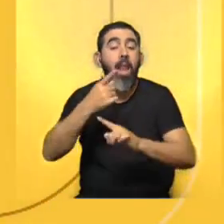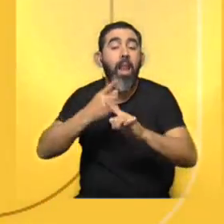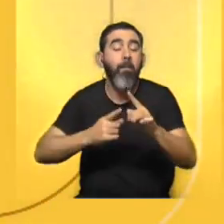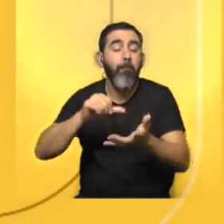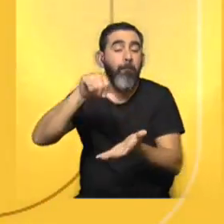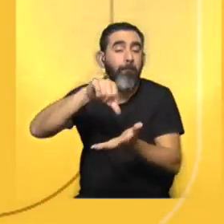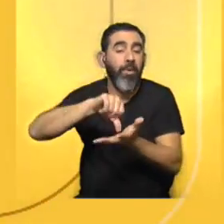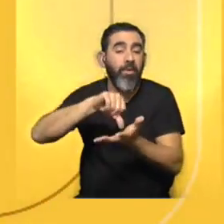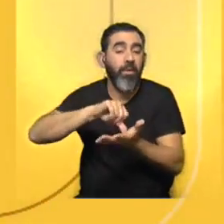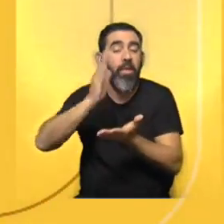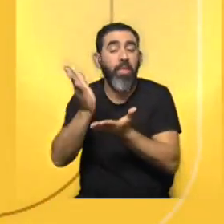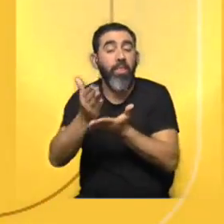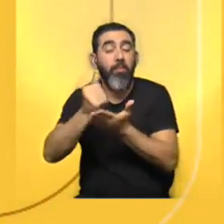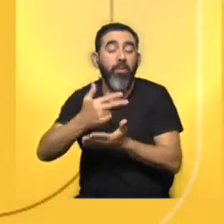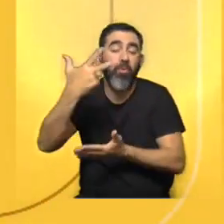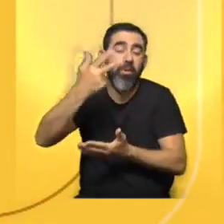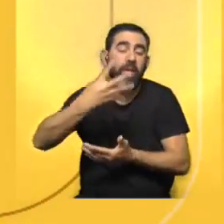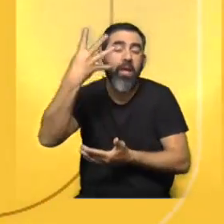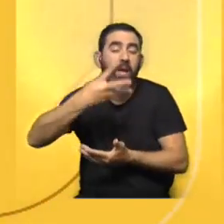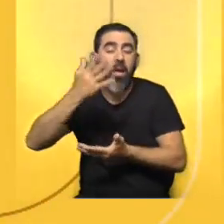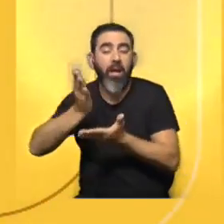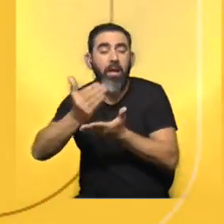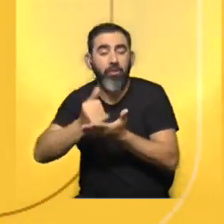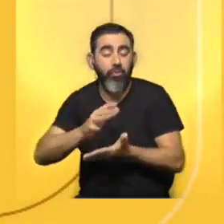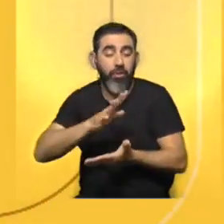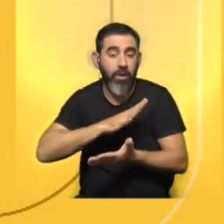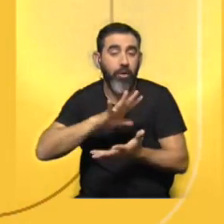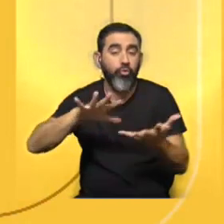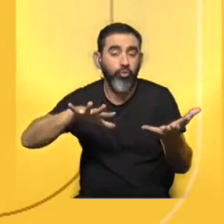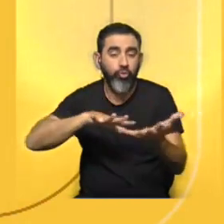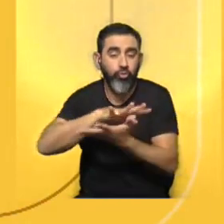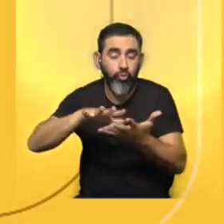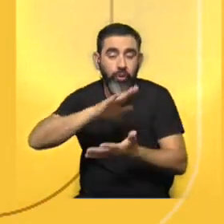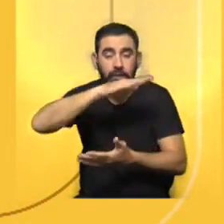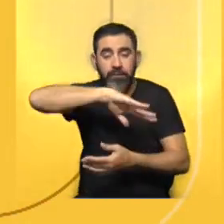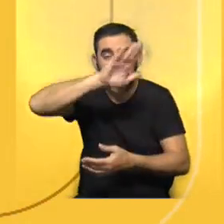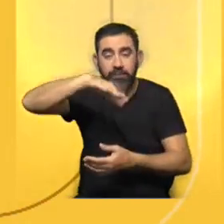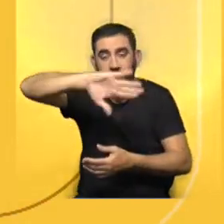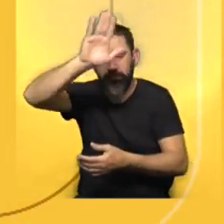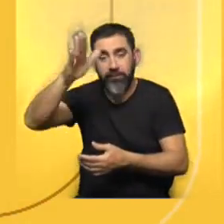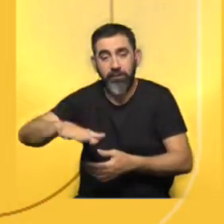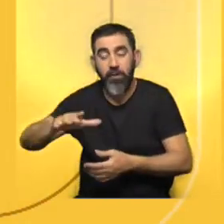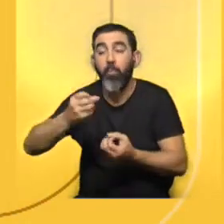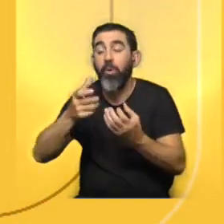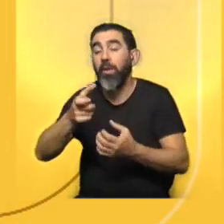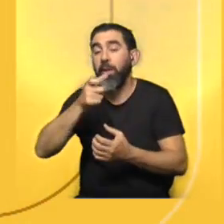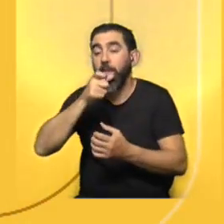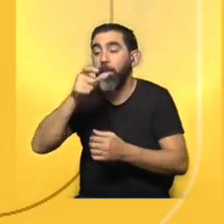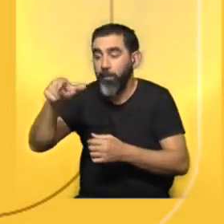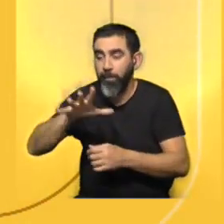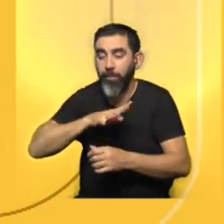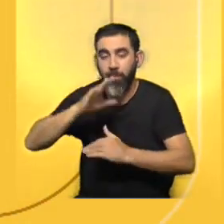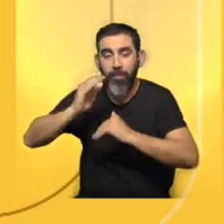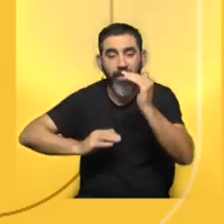en departamentos, en 13 o 14 departamentos, en zonas de sierras y de cerros, porque es donde hay piedra para construir